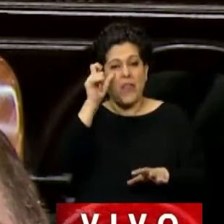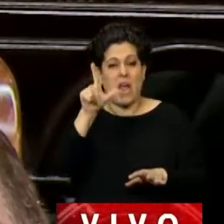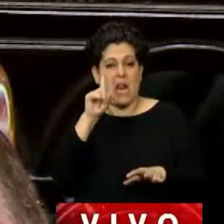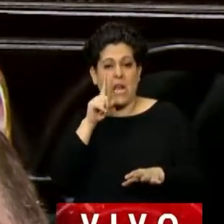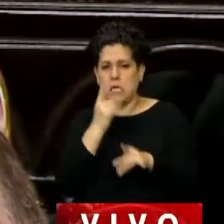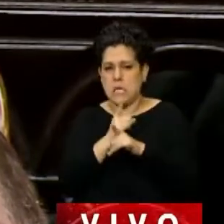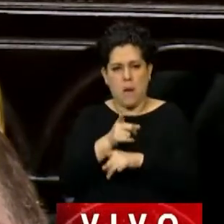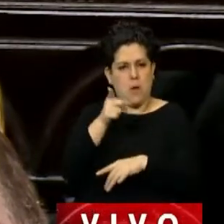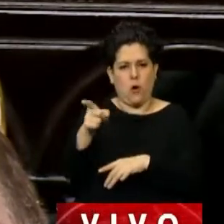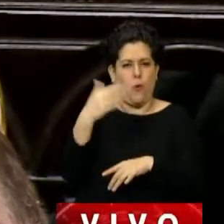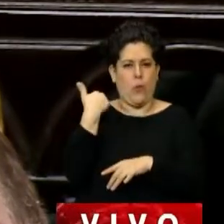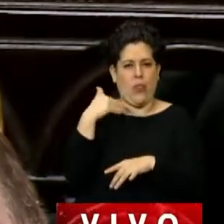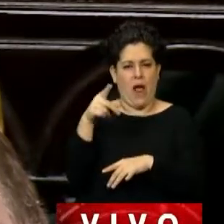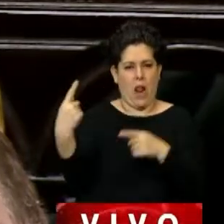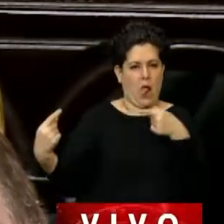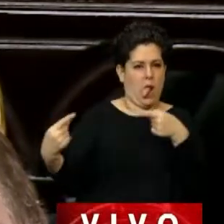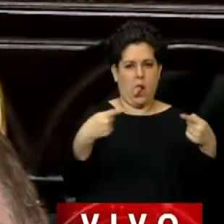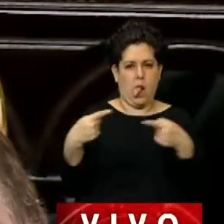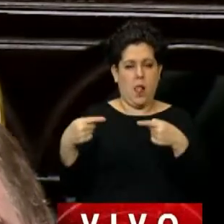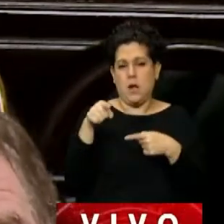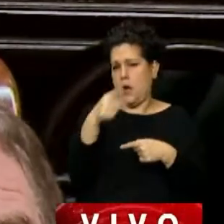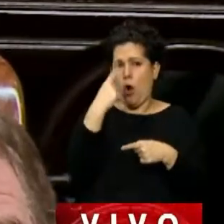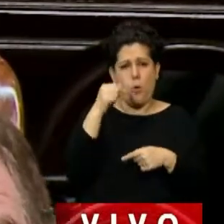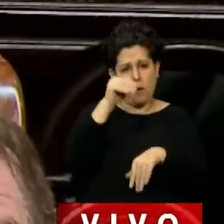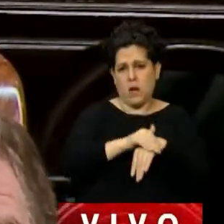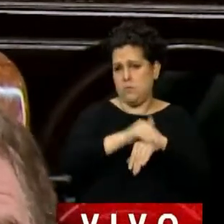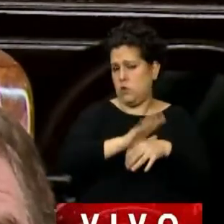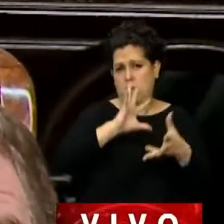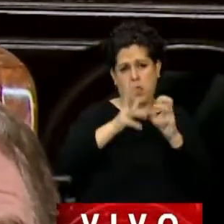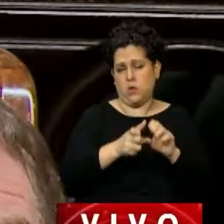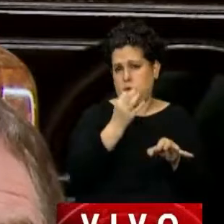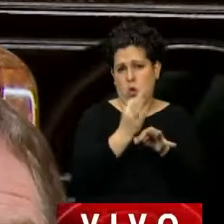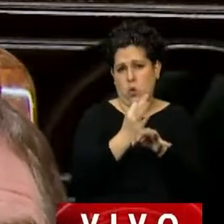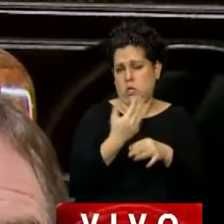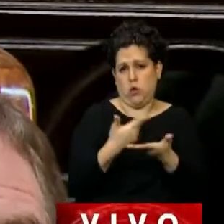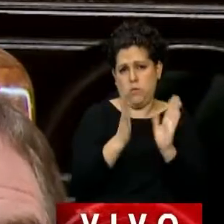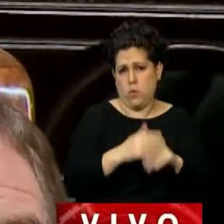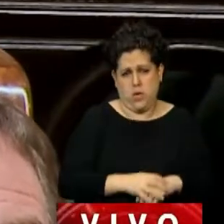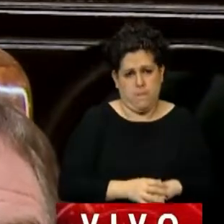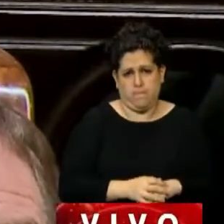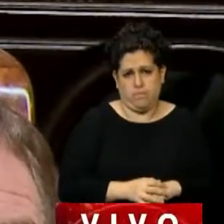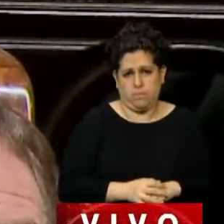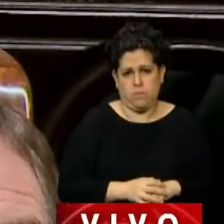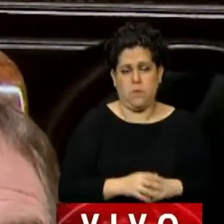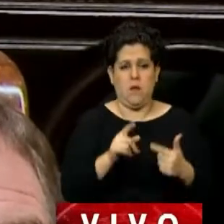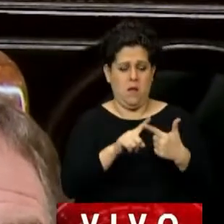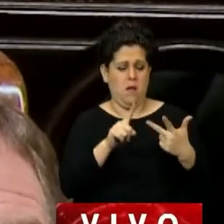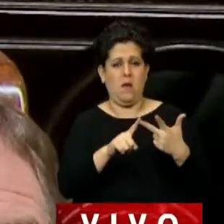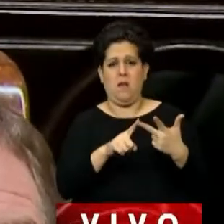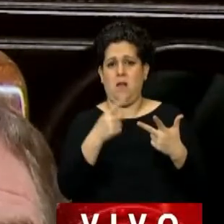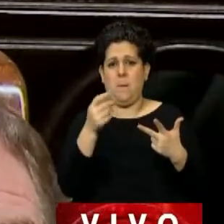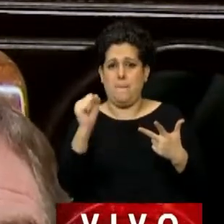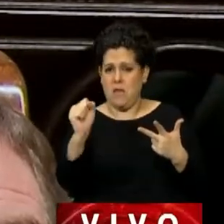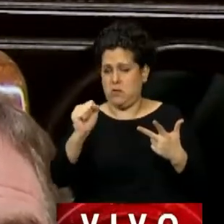señor Baradel, que es el símbolo de la destrucción educativa de la República Argentina. Fundieron la educación, fundieron la